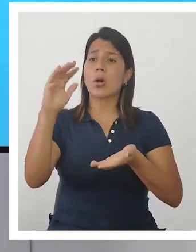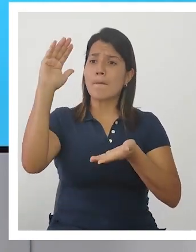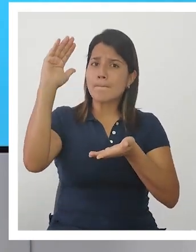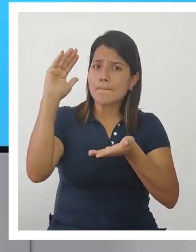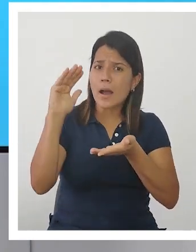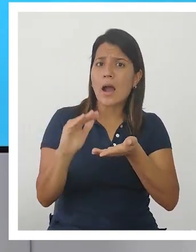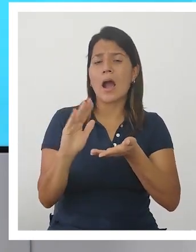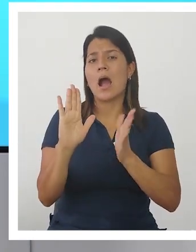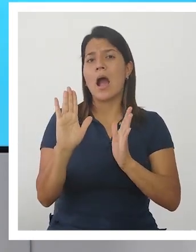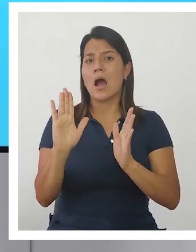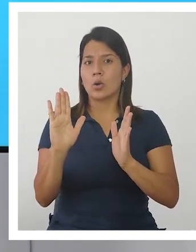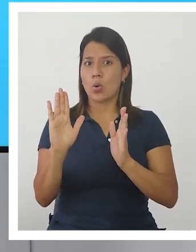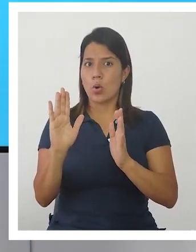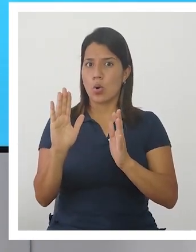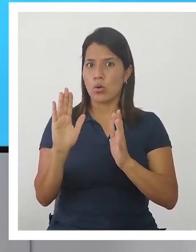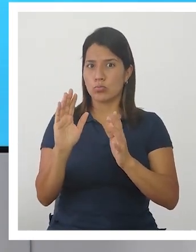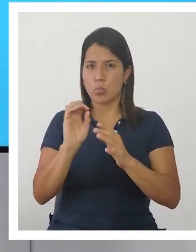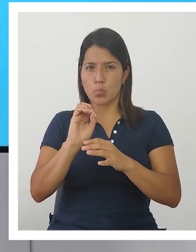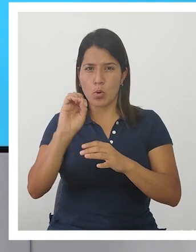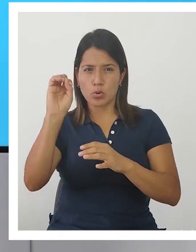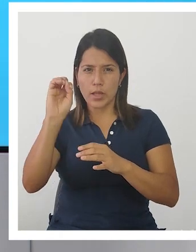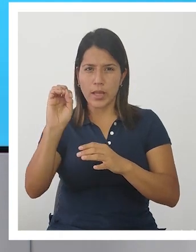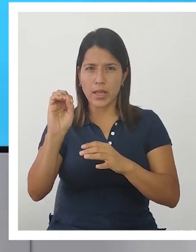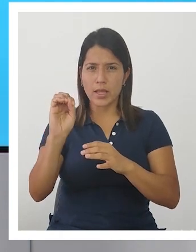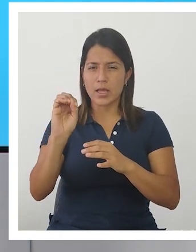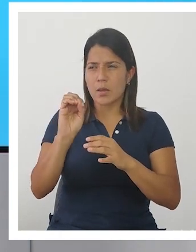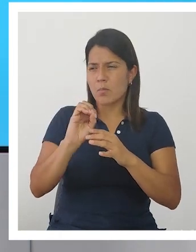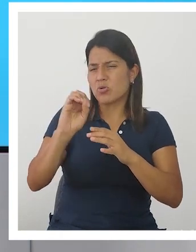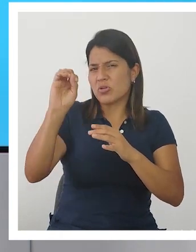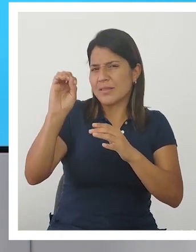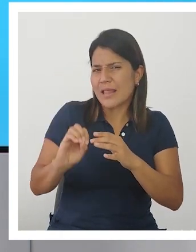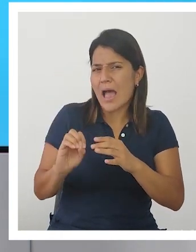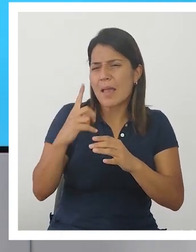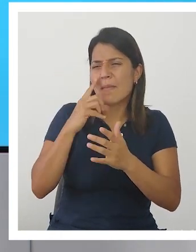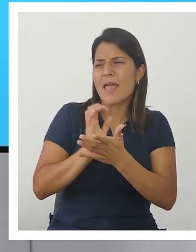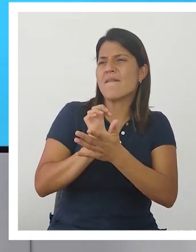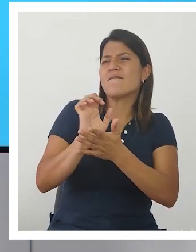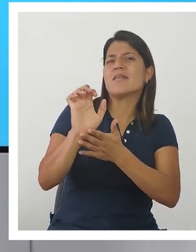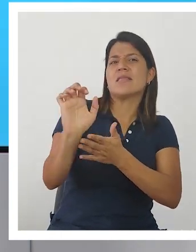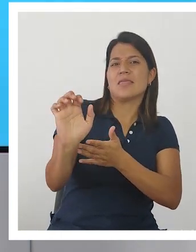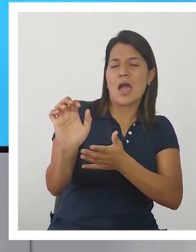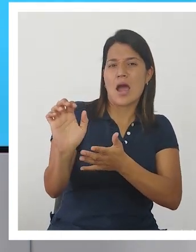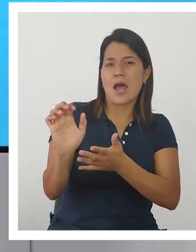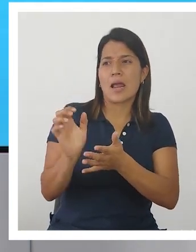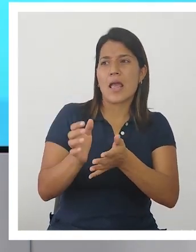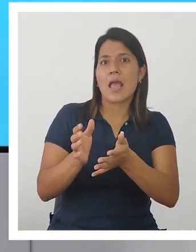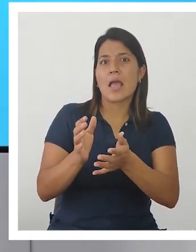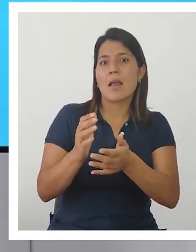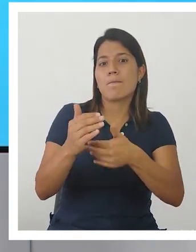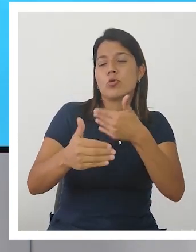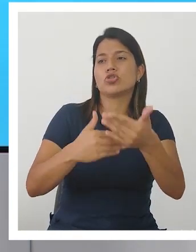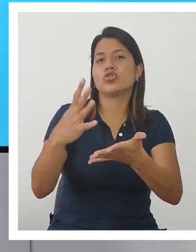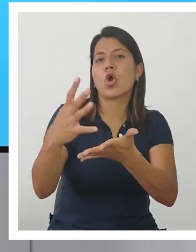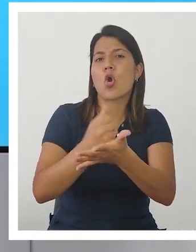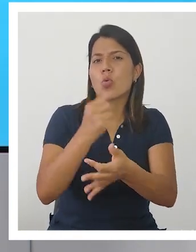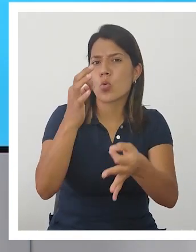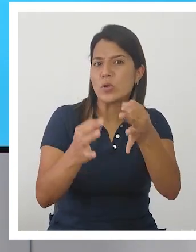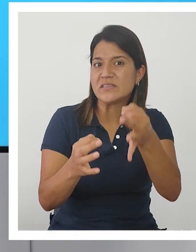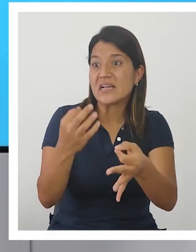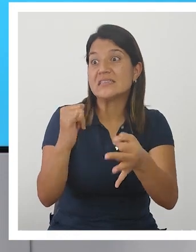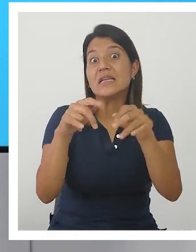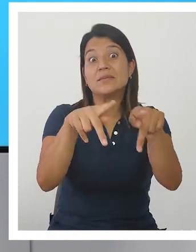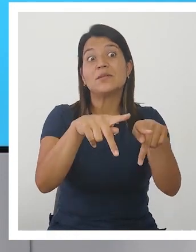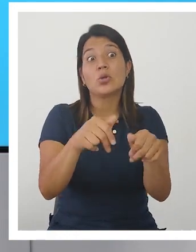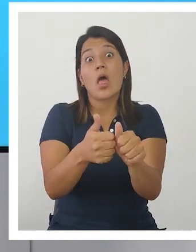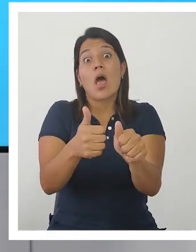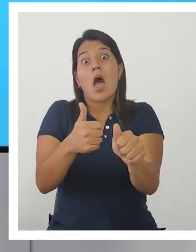para evitar la morosidad y evitar mandar a cobro judicial a muchos deudores. ¿Qué